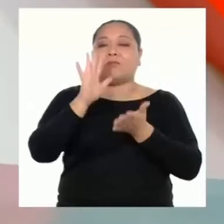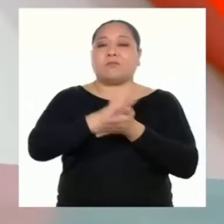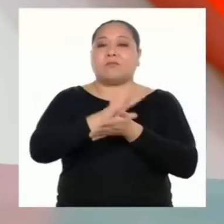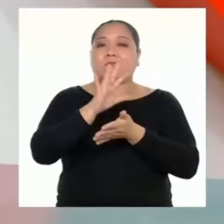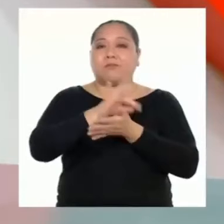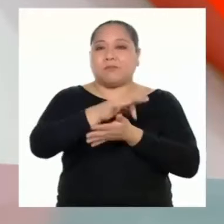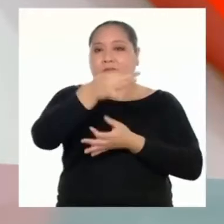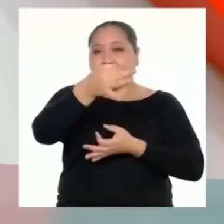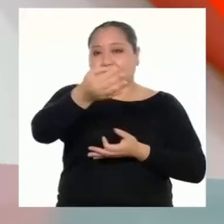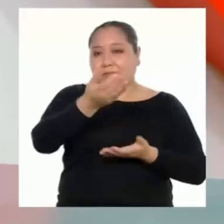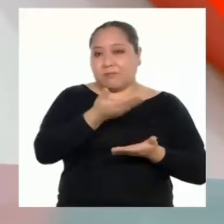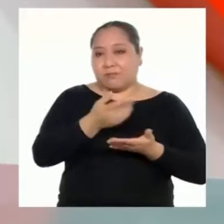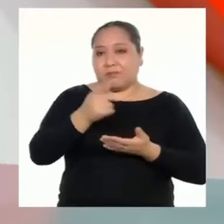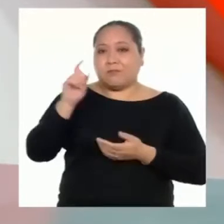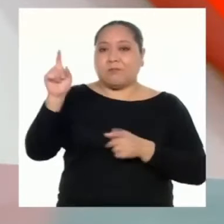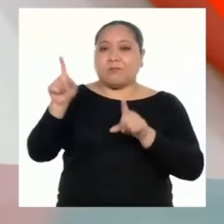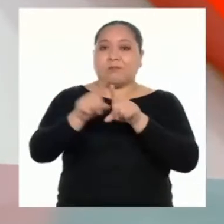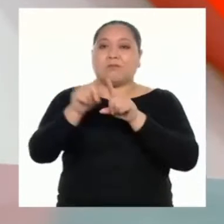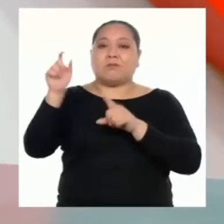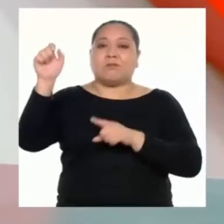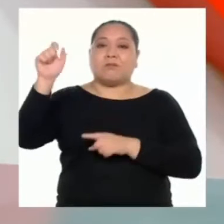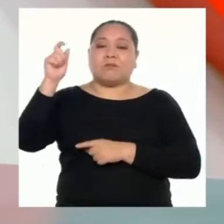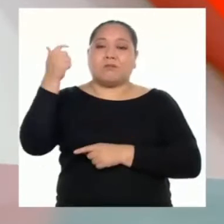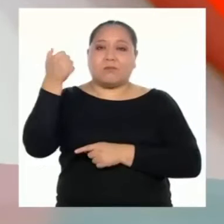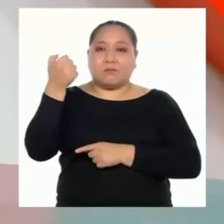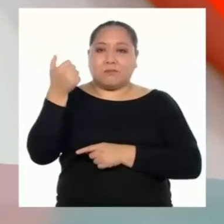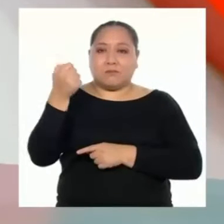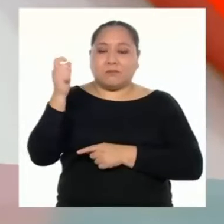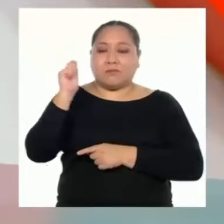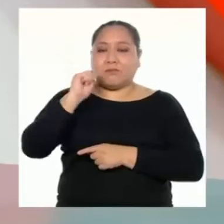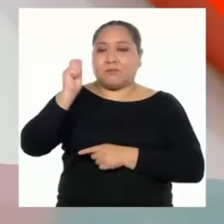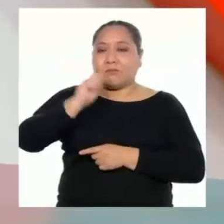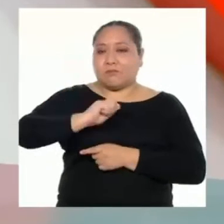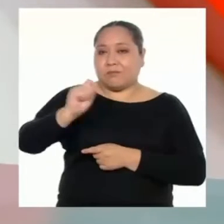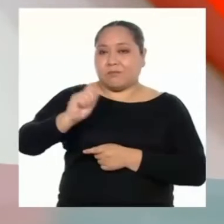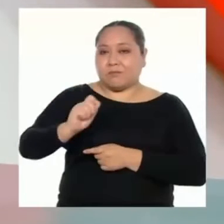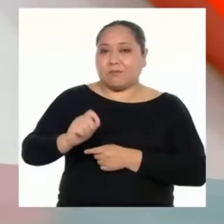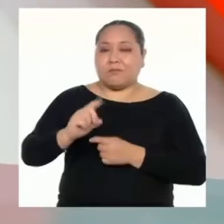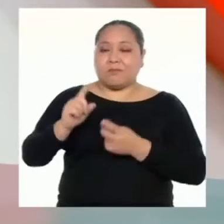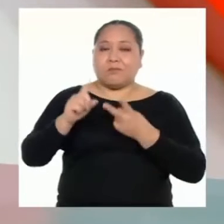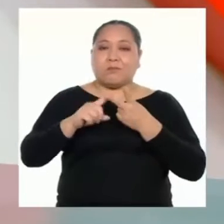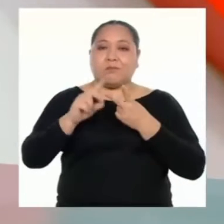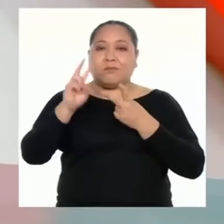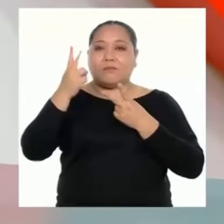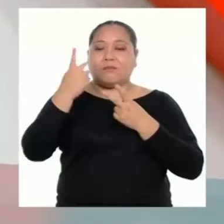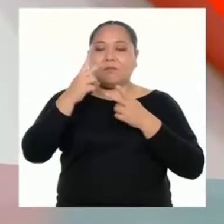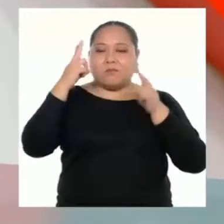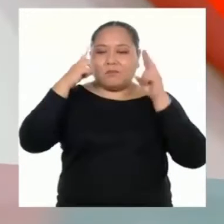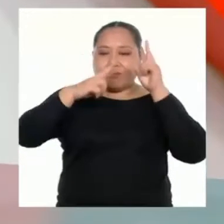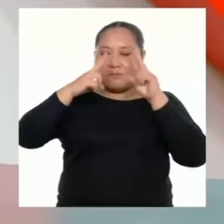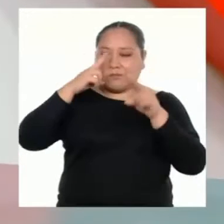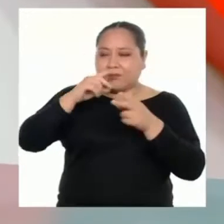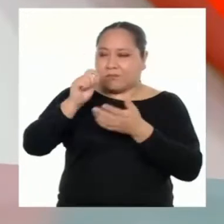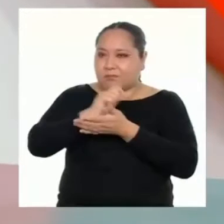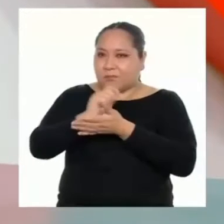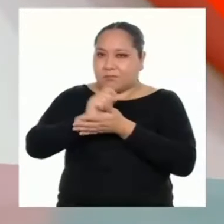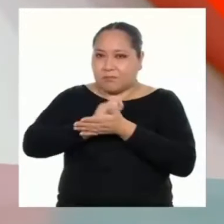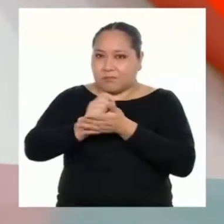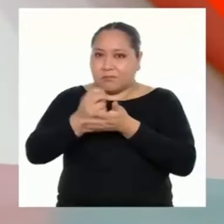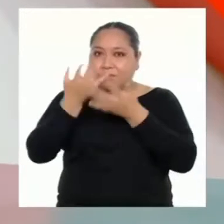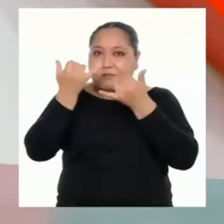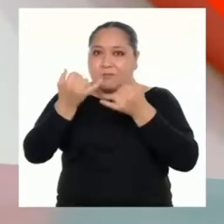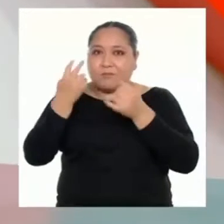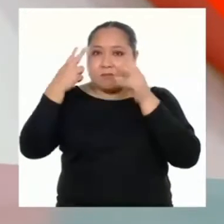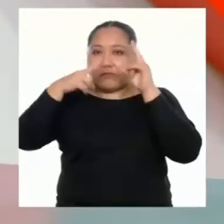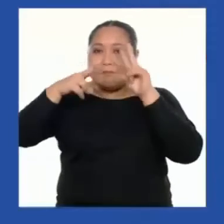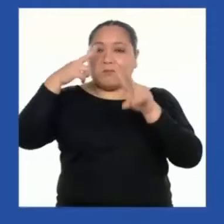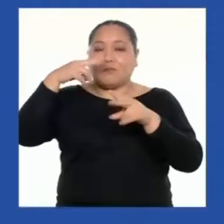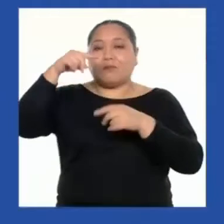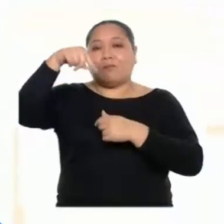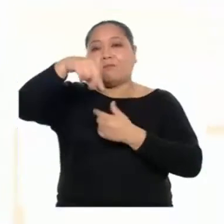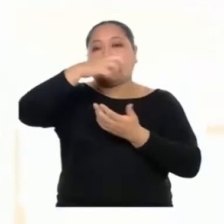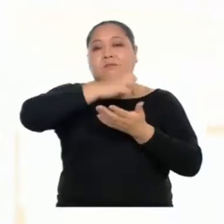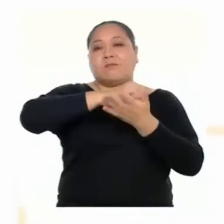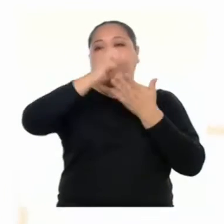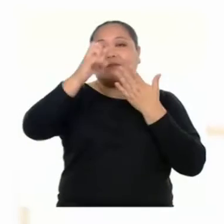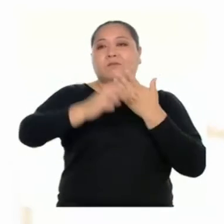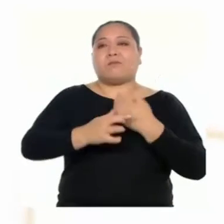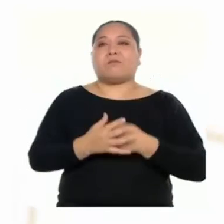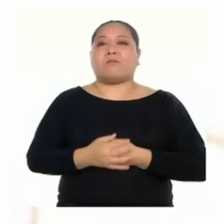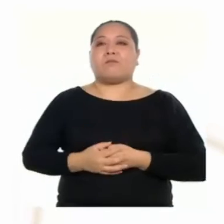u hojas de papel y lapicero o lápiz. Segundo, revisen los apuntes que tomaron en este